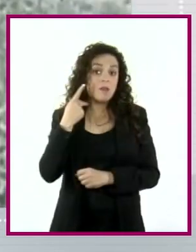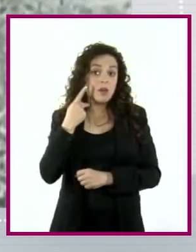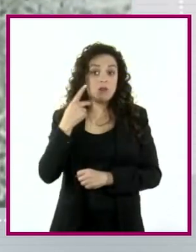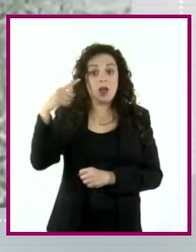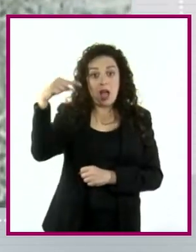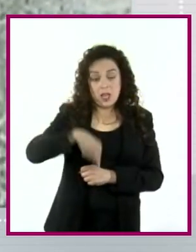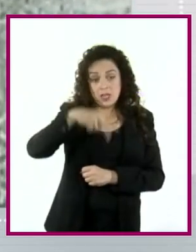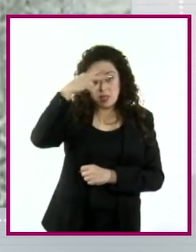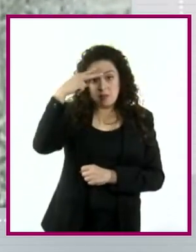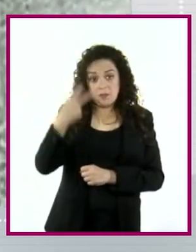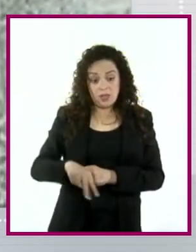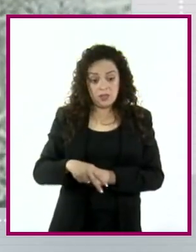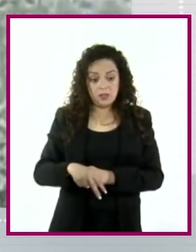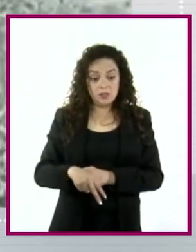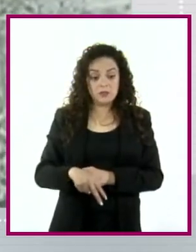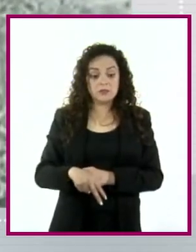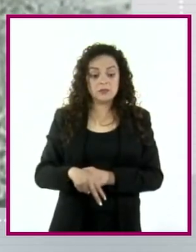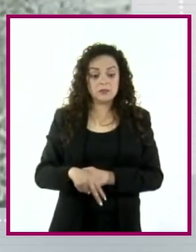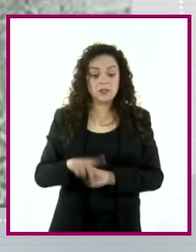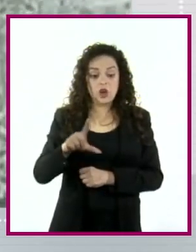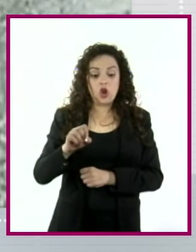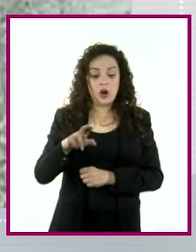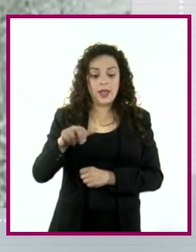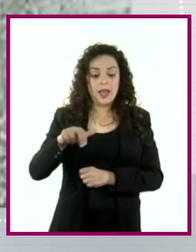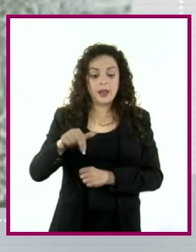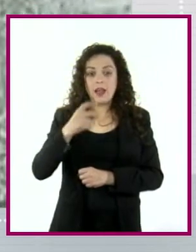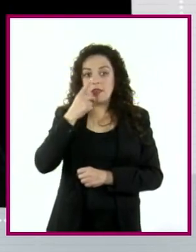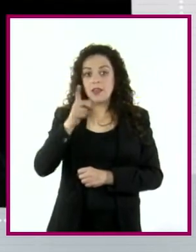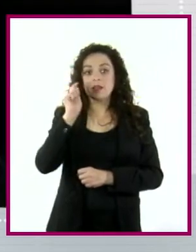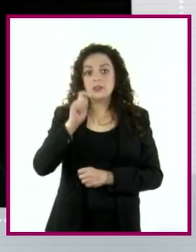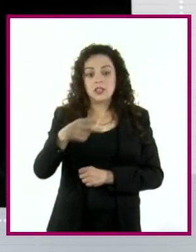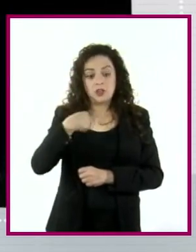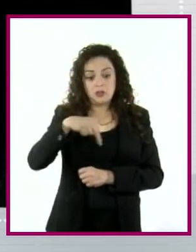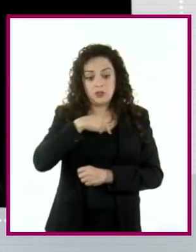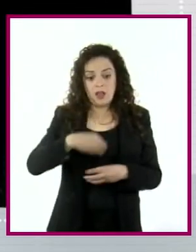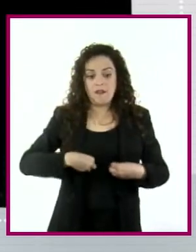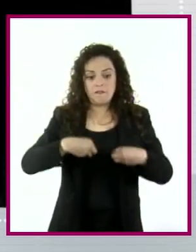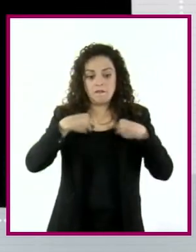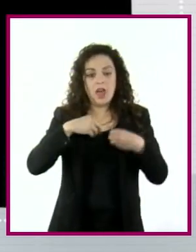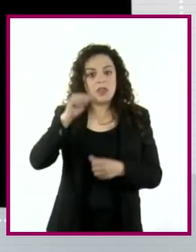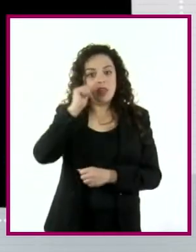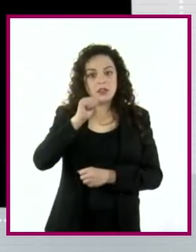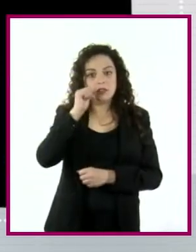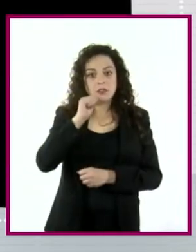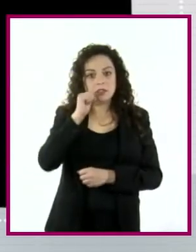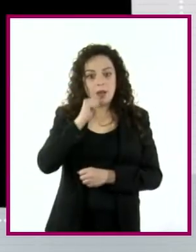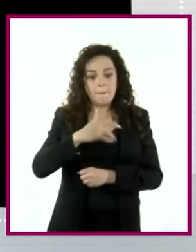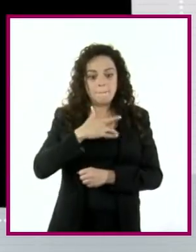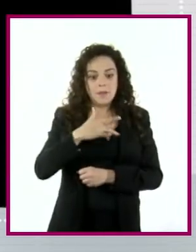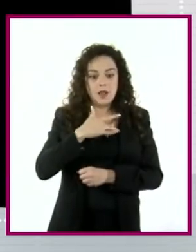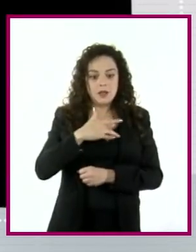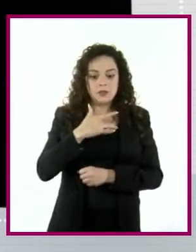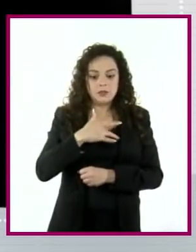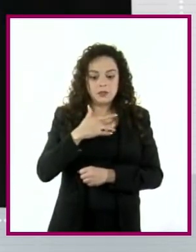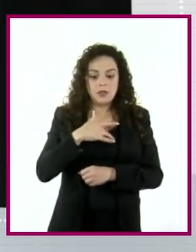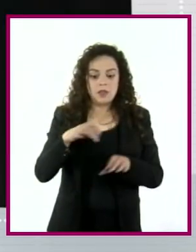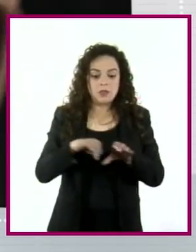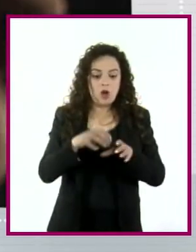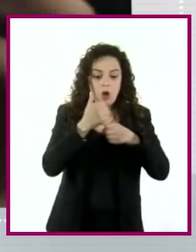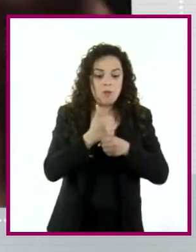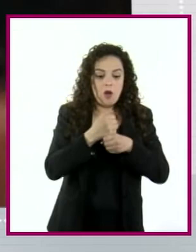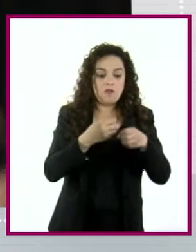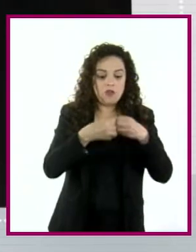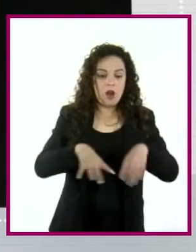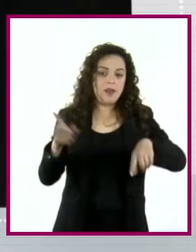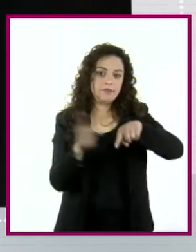país, es que vivimos, como dice Lorena Wolfer, en un estado de emergencia. Esto quiere decir que hemos combatido históricamente la violencia, a